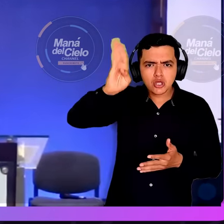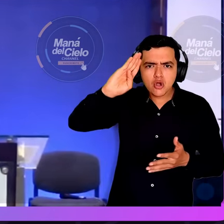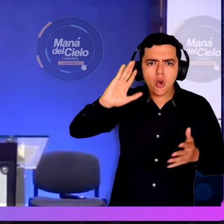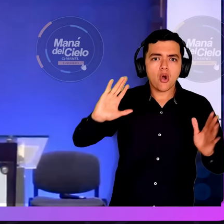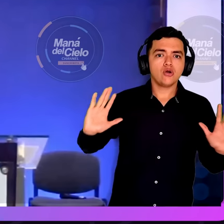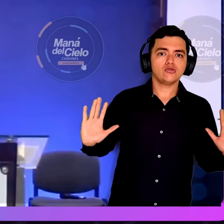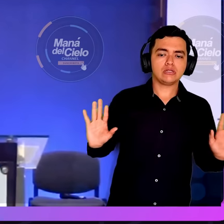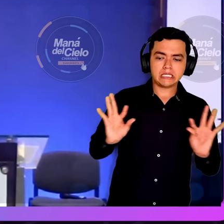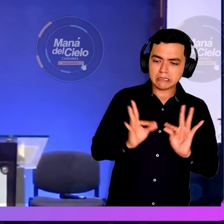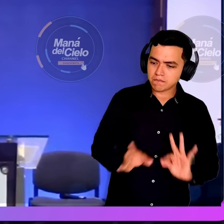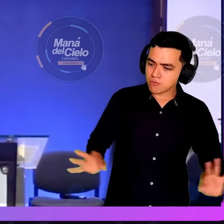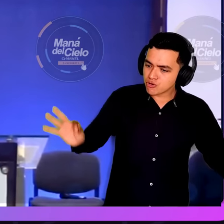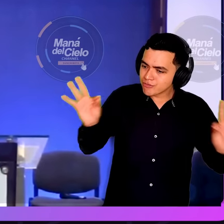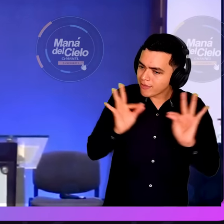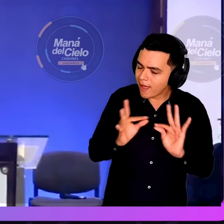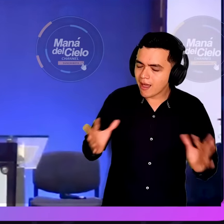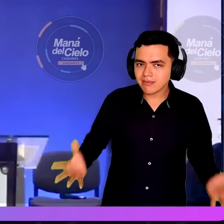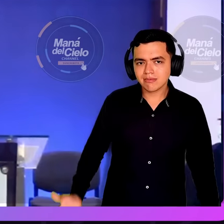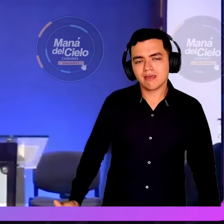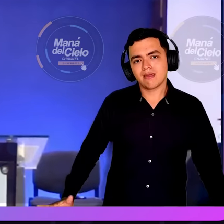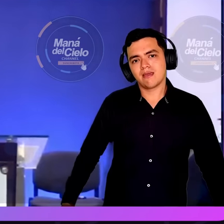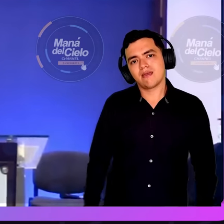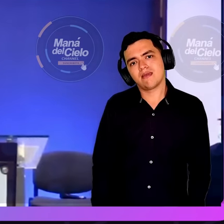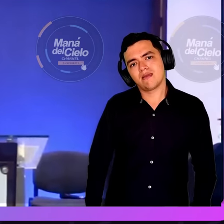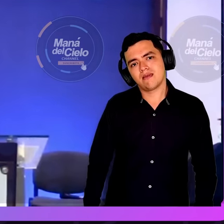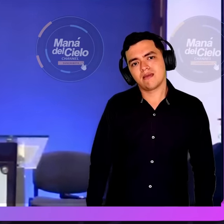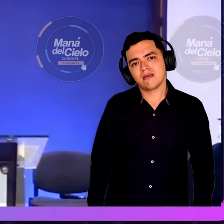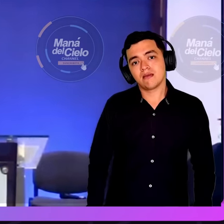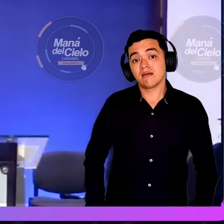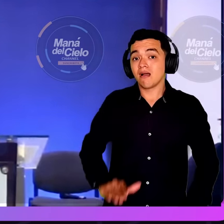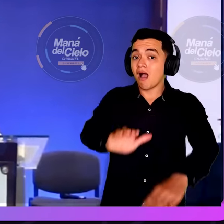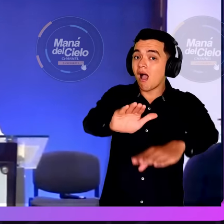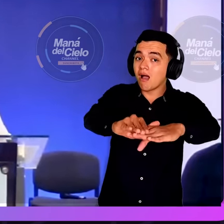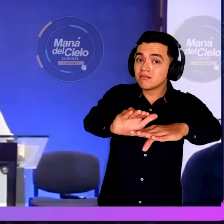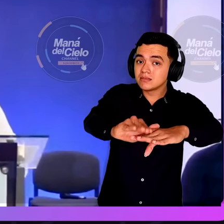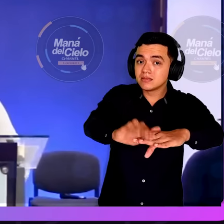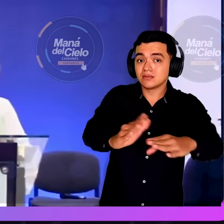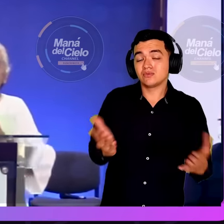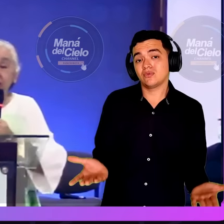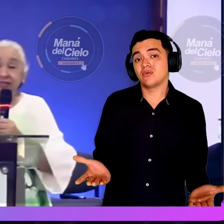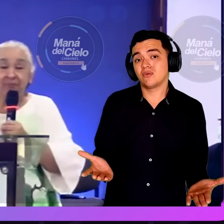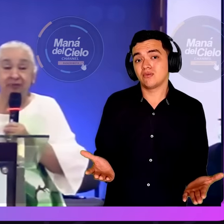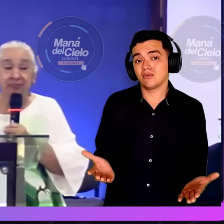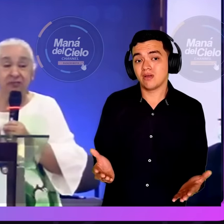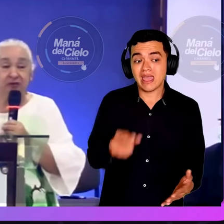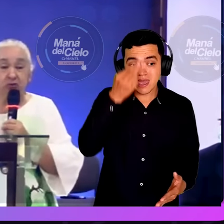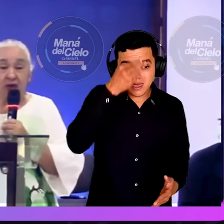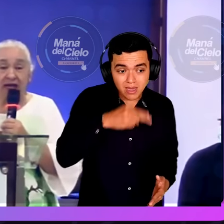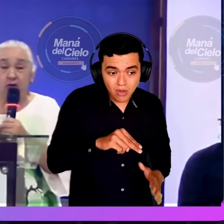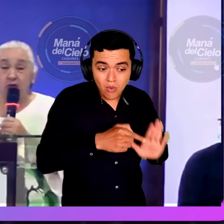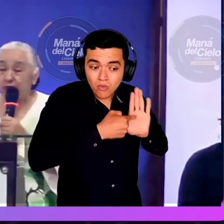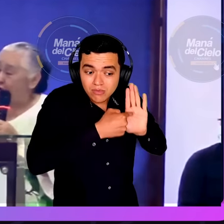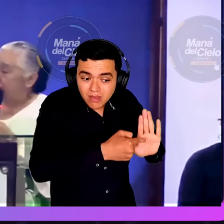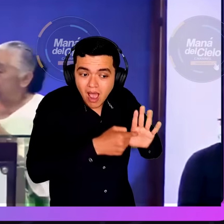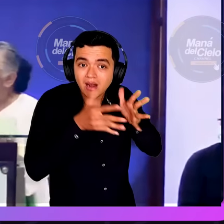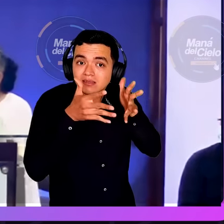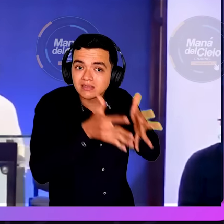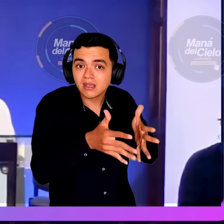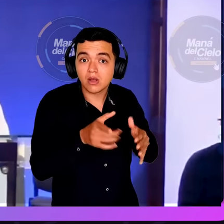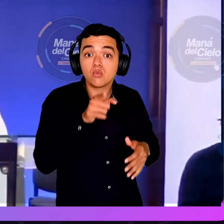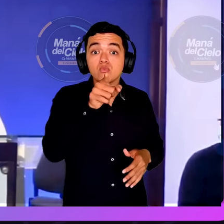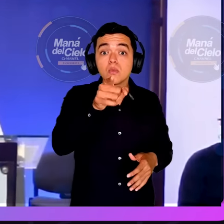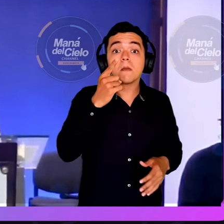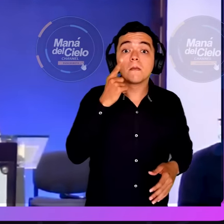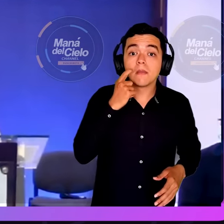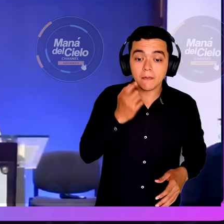faltó la palabra y la oración. Nunca faltó el culto familiar, nunca faltó como ese ambiente espiritual, el control a los